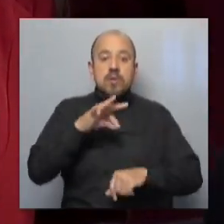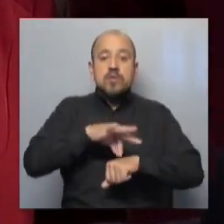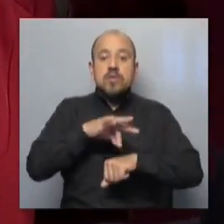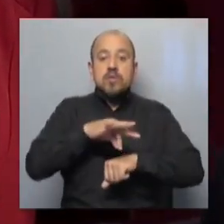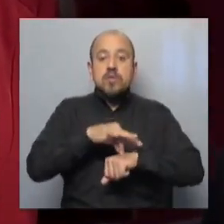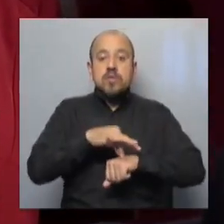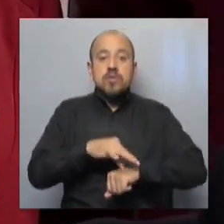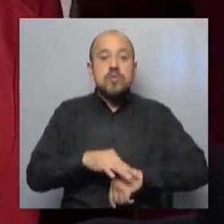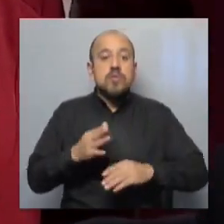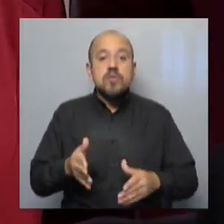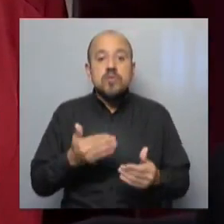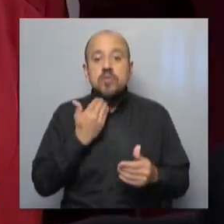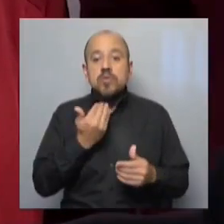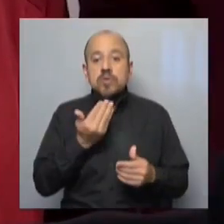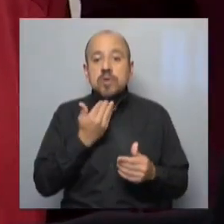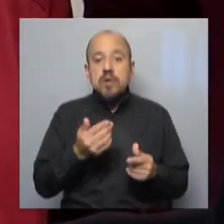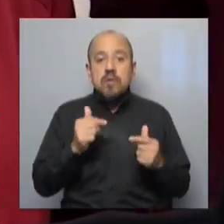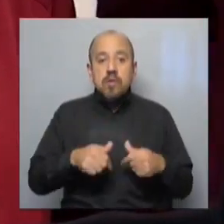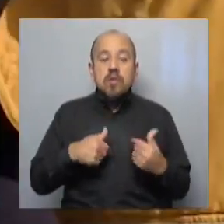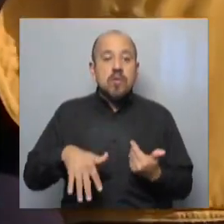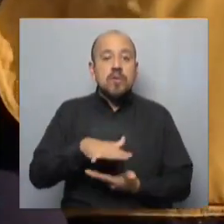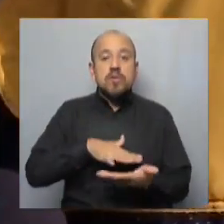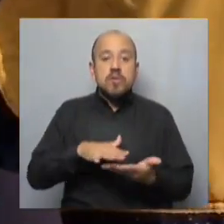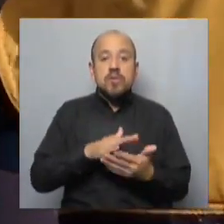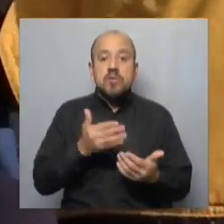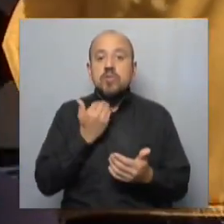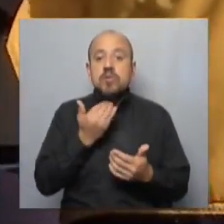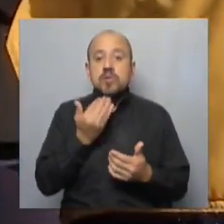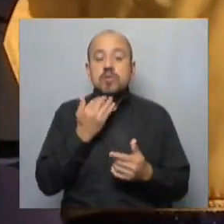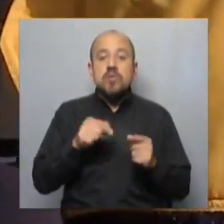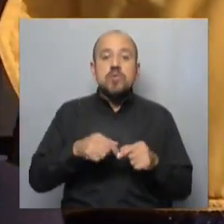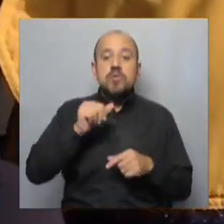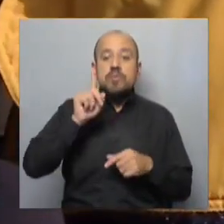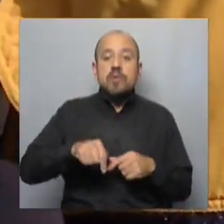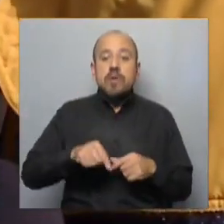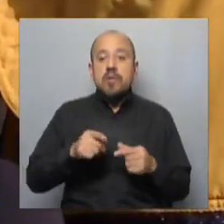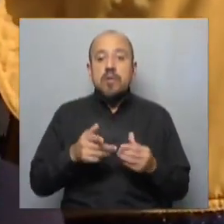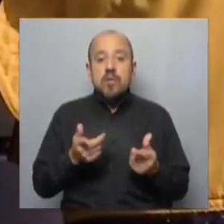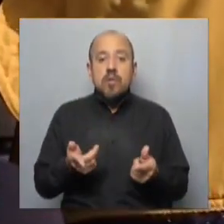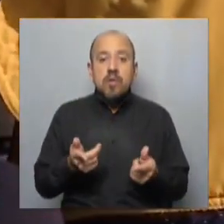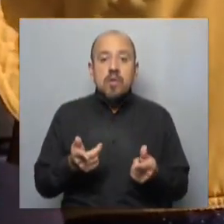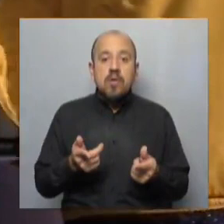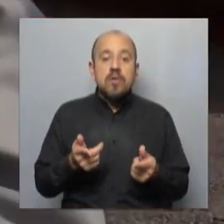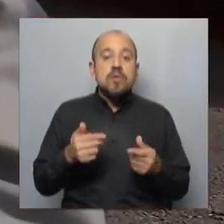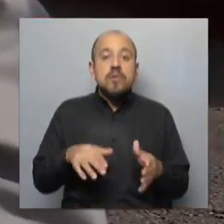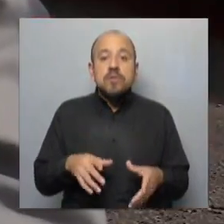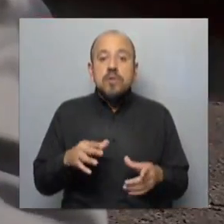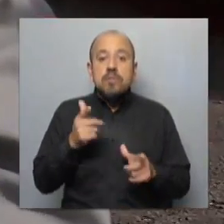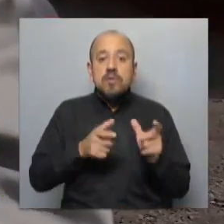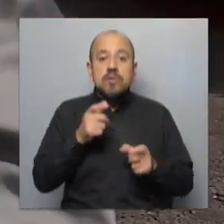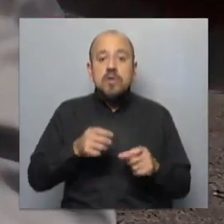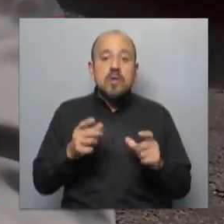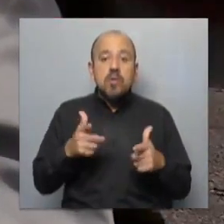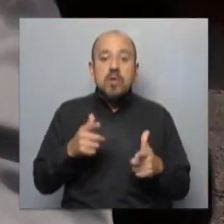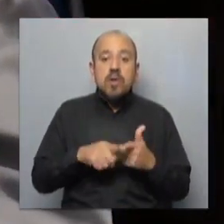que ni ellos saben hoy por hoy nuestra situación estamos a primero tomando de 6 días gente que no tiene movilidad se ve